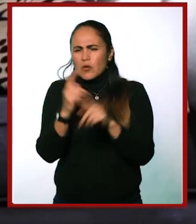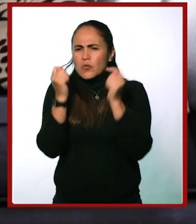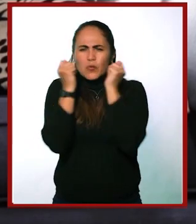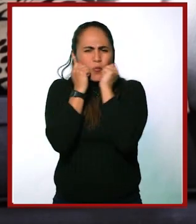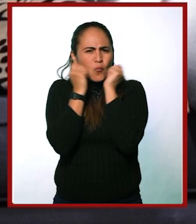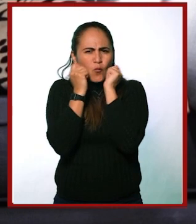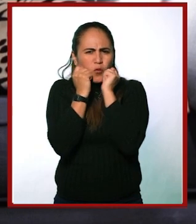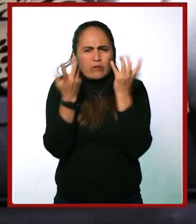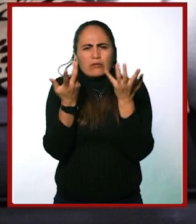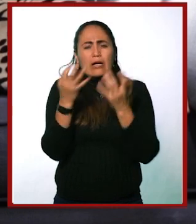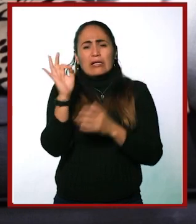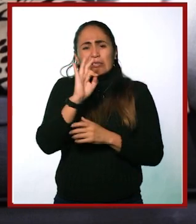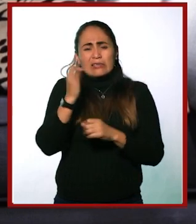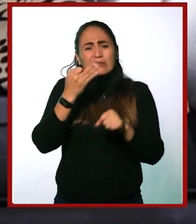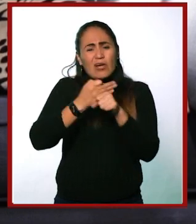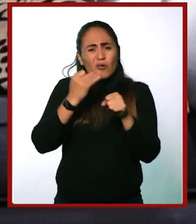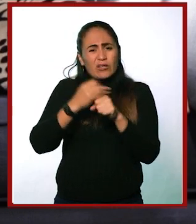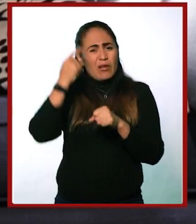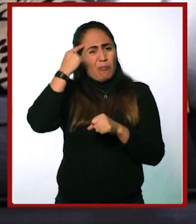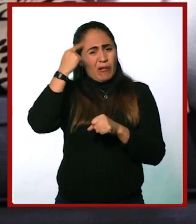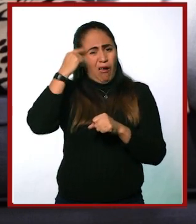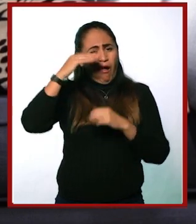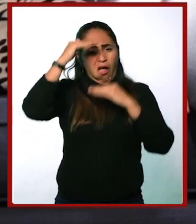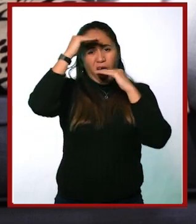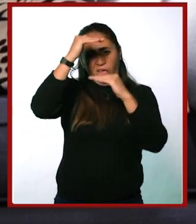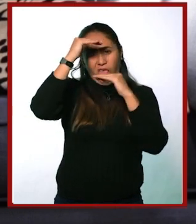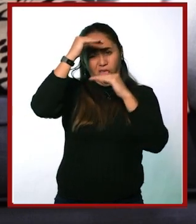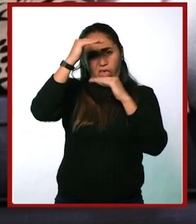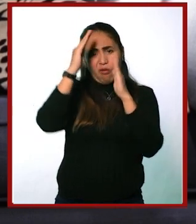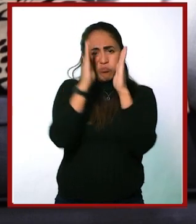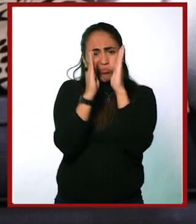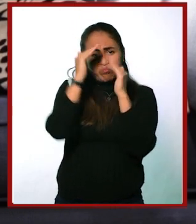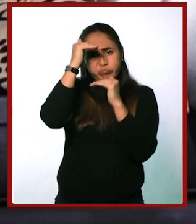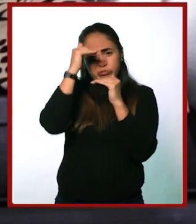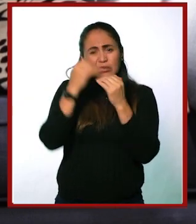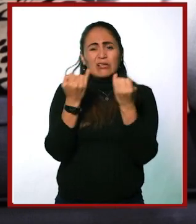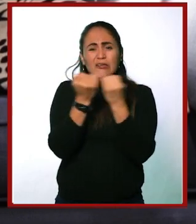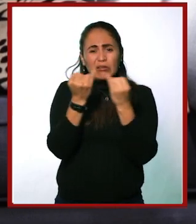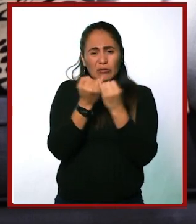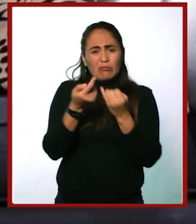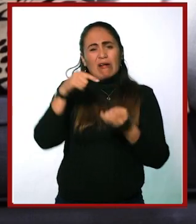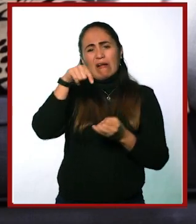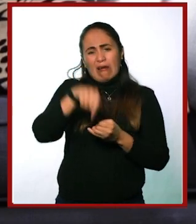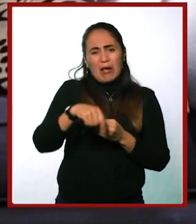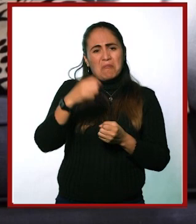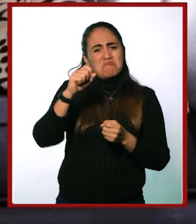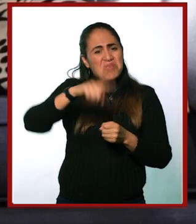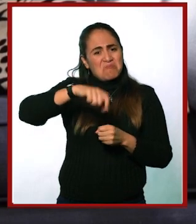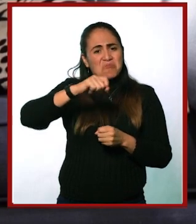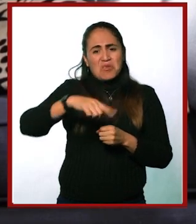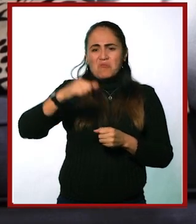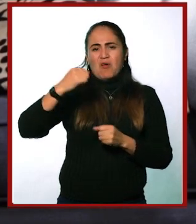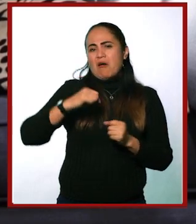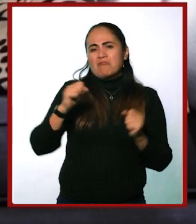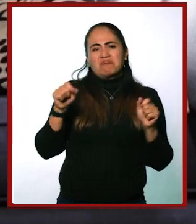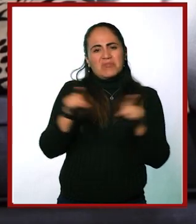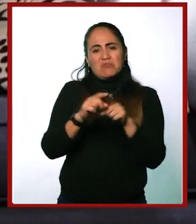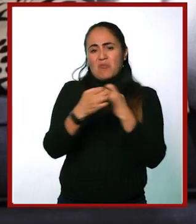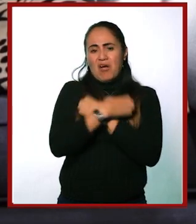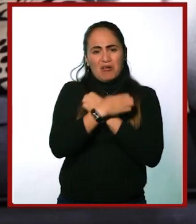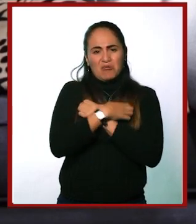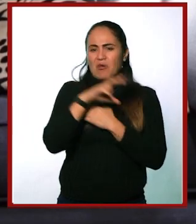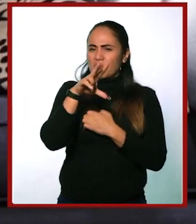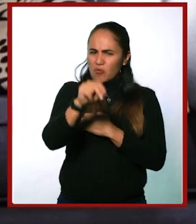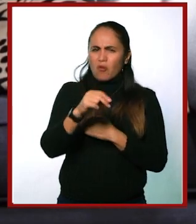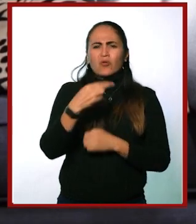de que todavía haya muchas mentes muy cuadradas o muchas mentes que estén encerradas en el pasado. Podemos